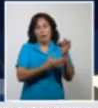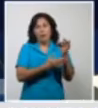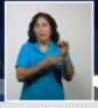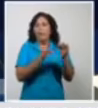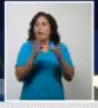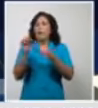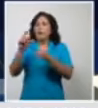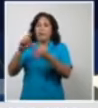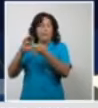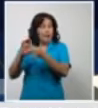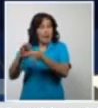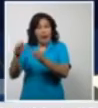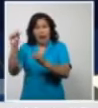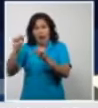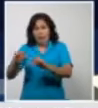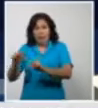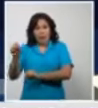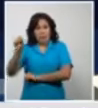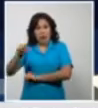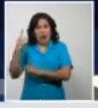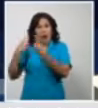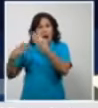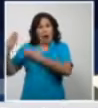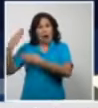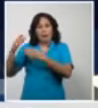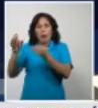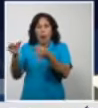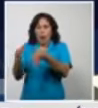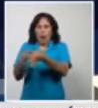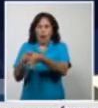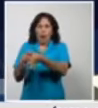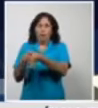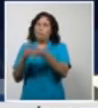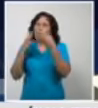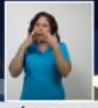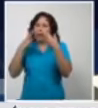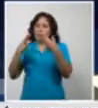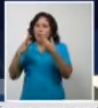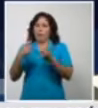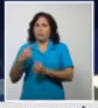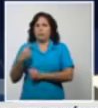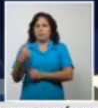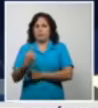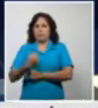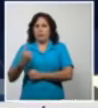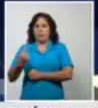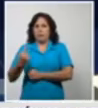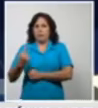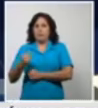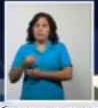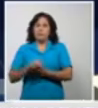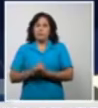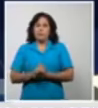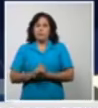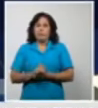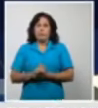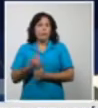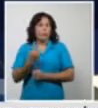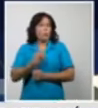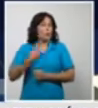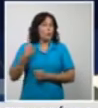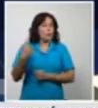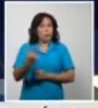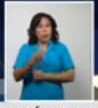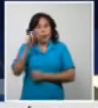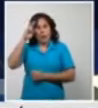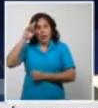habíamos tenido anterior, es una reducción importante, y que todos están ingresados en